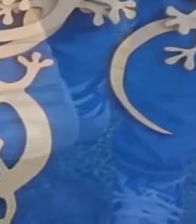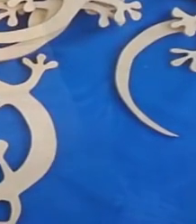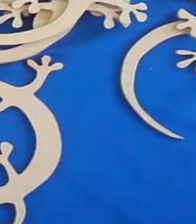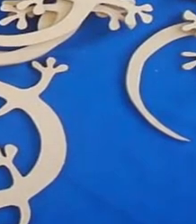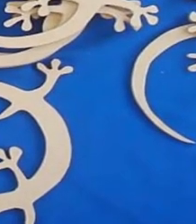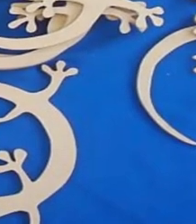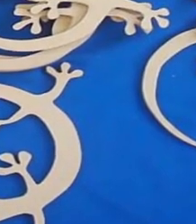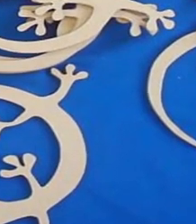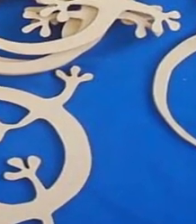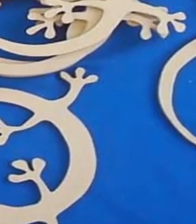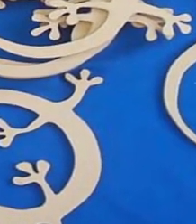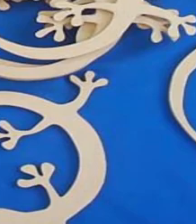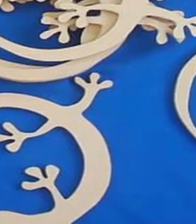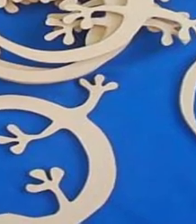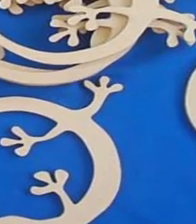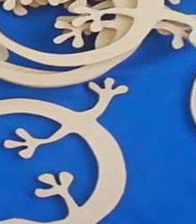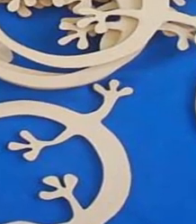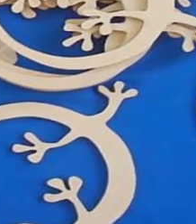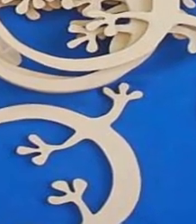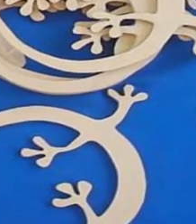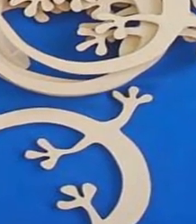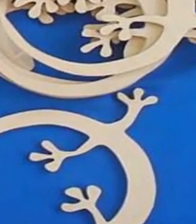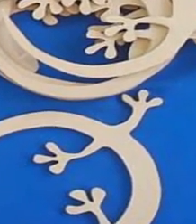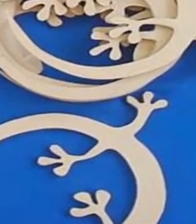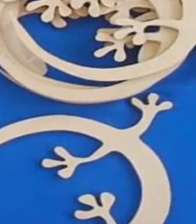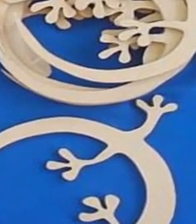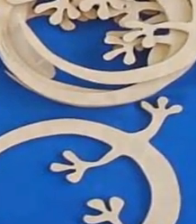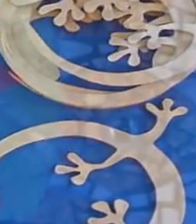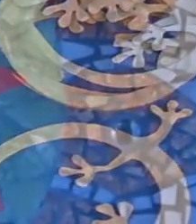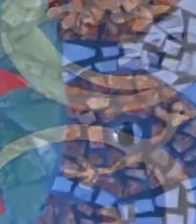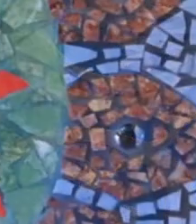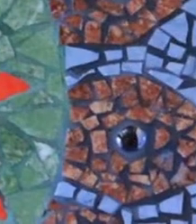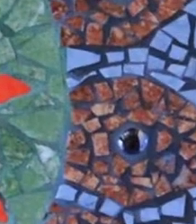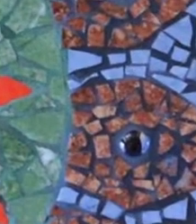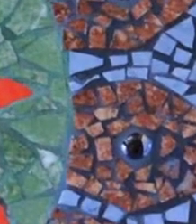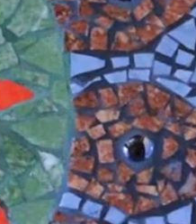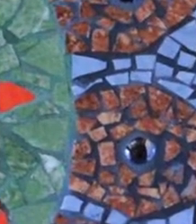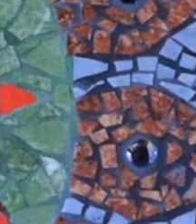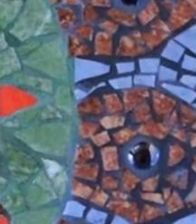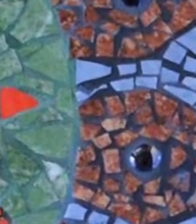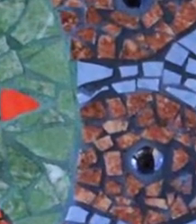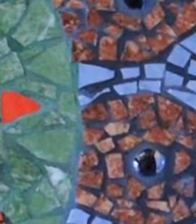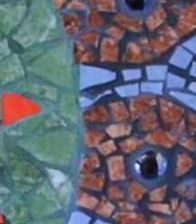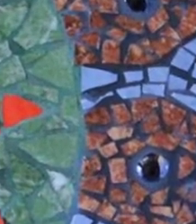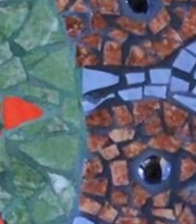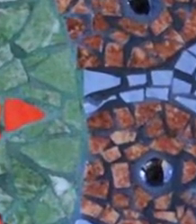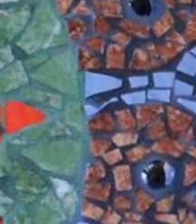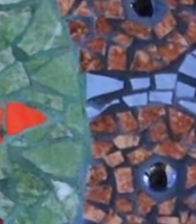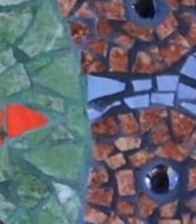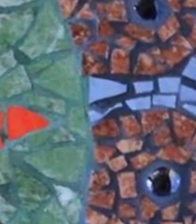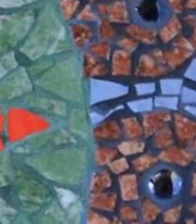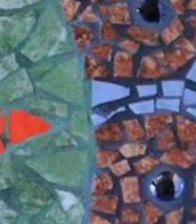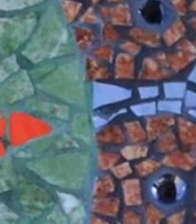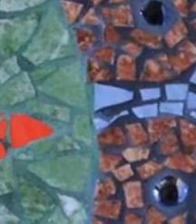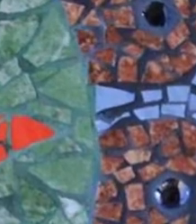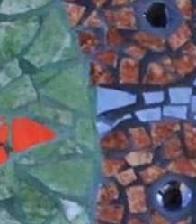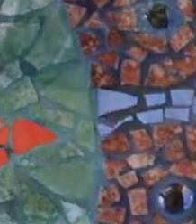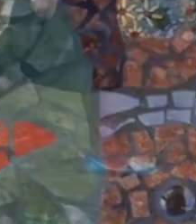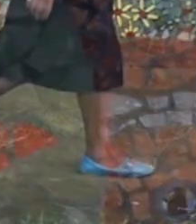Igualmente expresar un sentimiento, expresar qué es lo que yo quiero delante de la